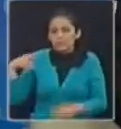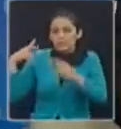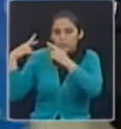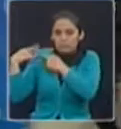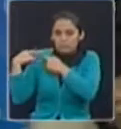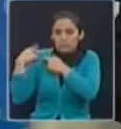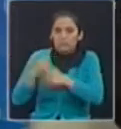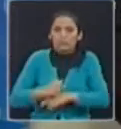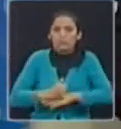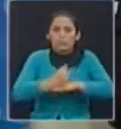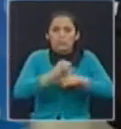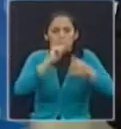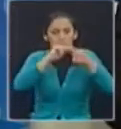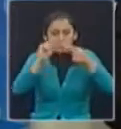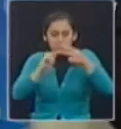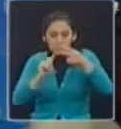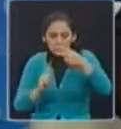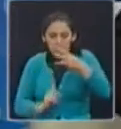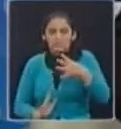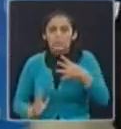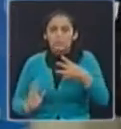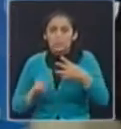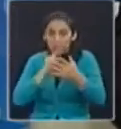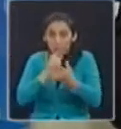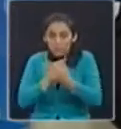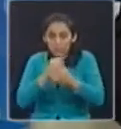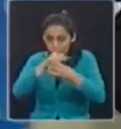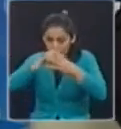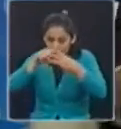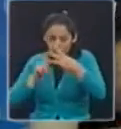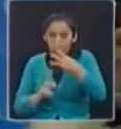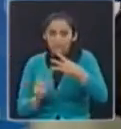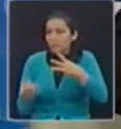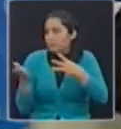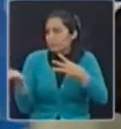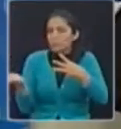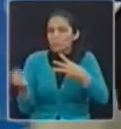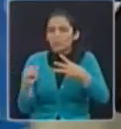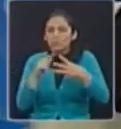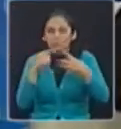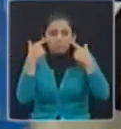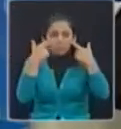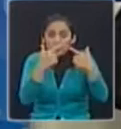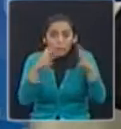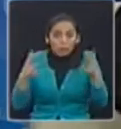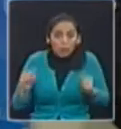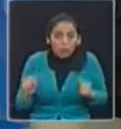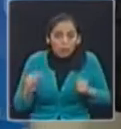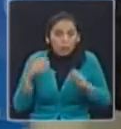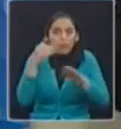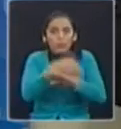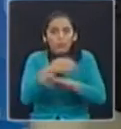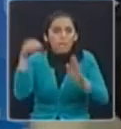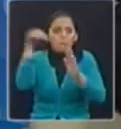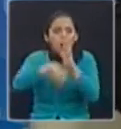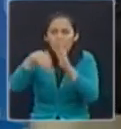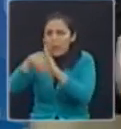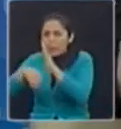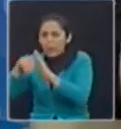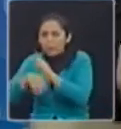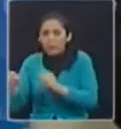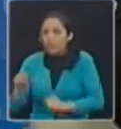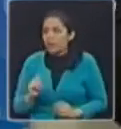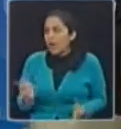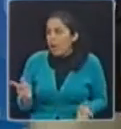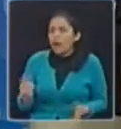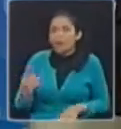de estas áreas y no controló bien. Entonces, inicialmente es culpable, es responsable administrativo. Pero en este tiempo, es